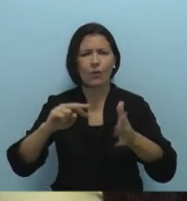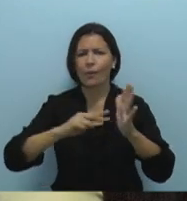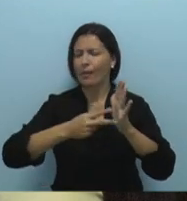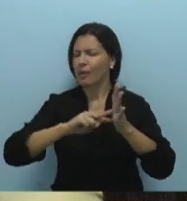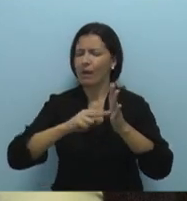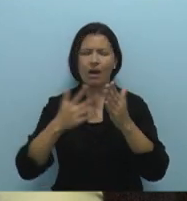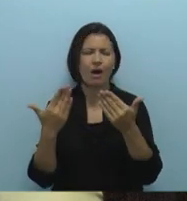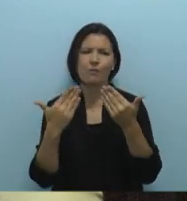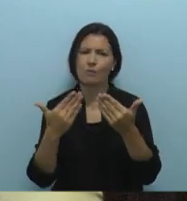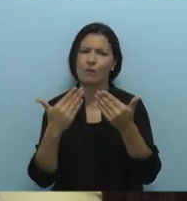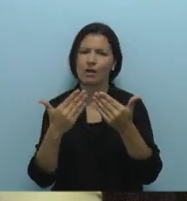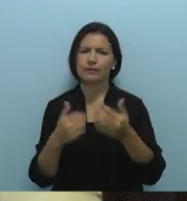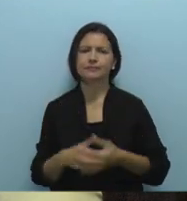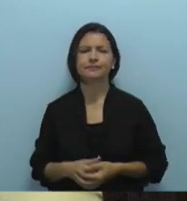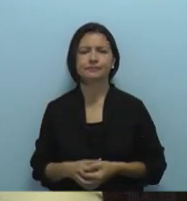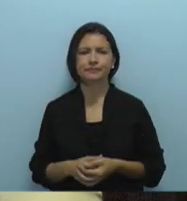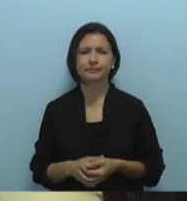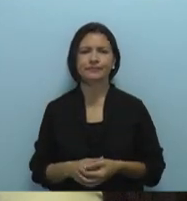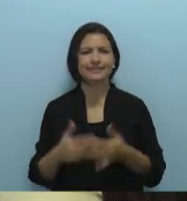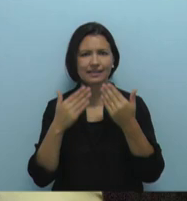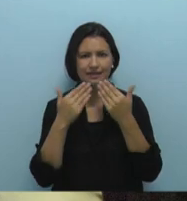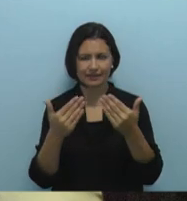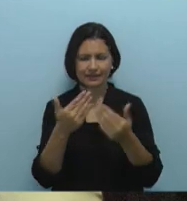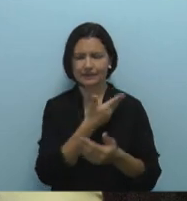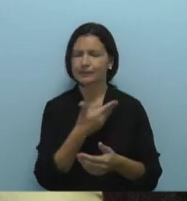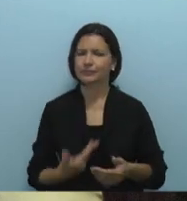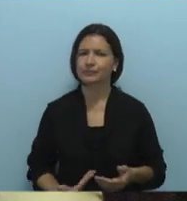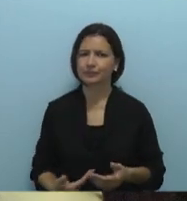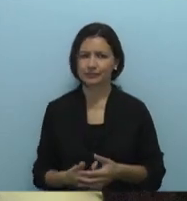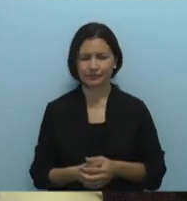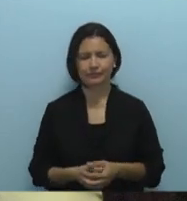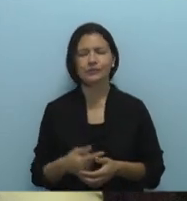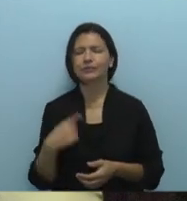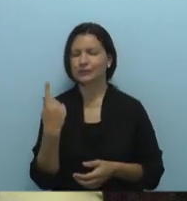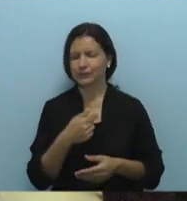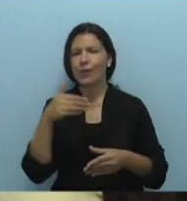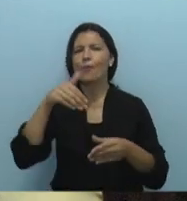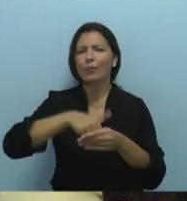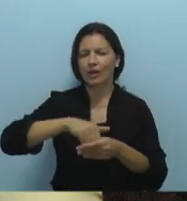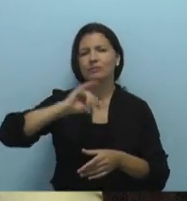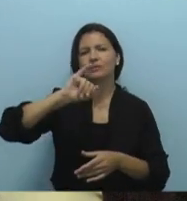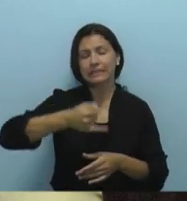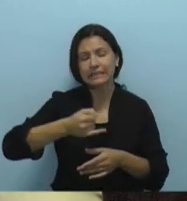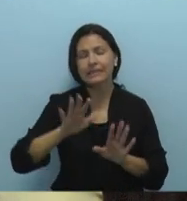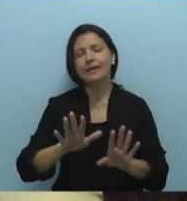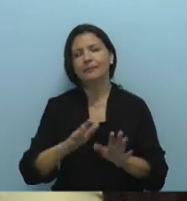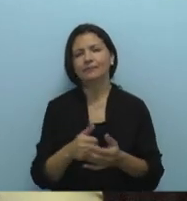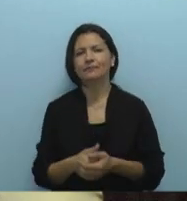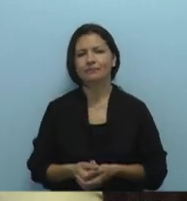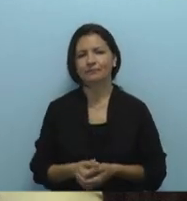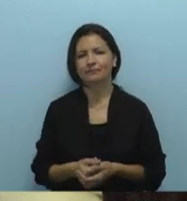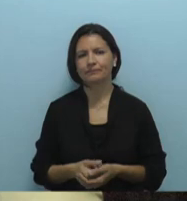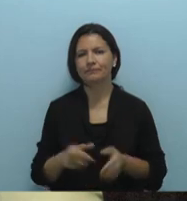que hoy nosotros tenemos para habitar. Así que muchísimas gracias, señora presidenta. Apoyamos, por supuesto, esta medida, pero con estas observaciones